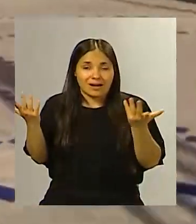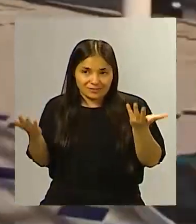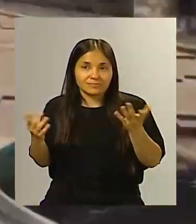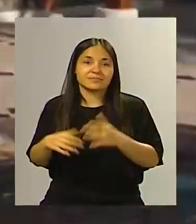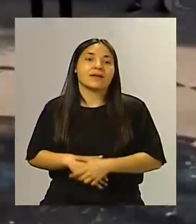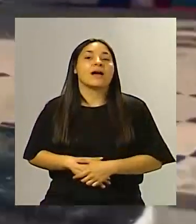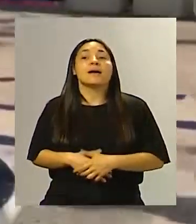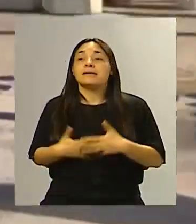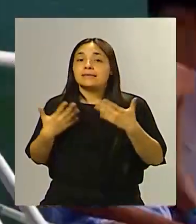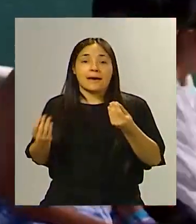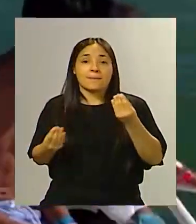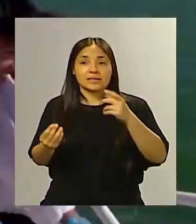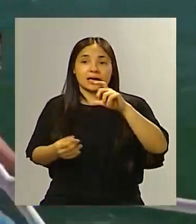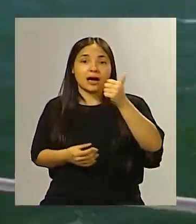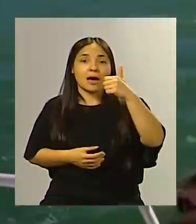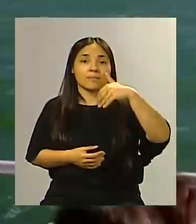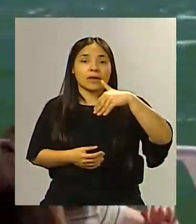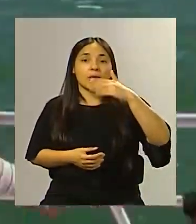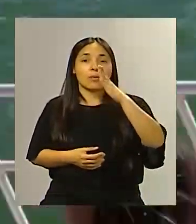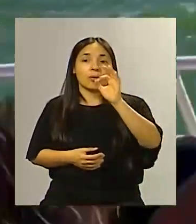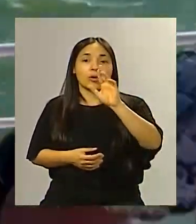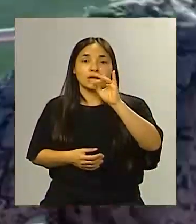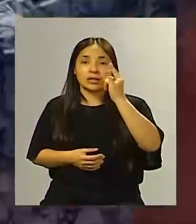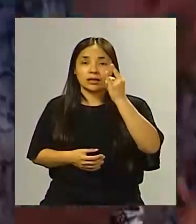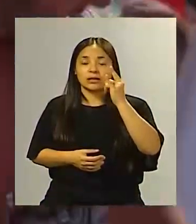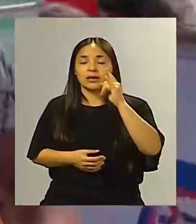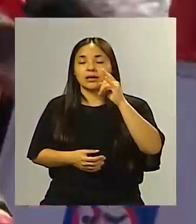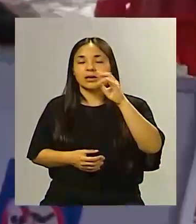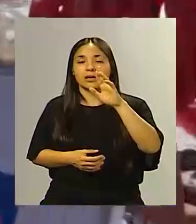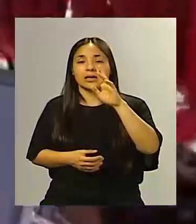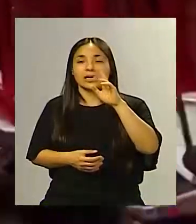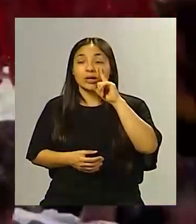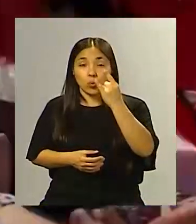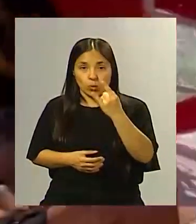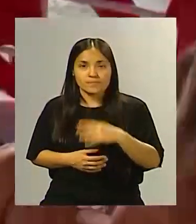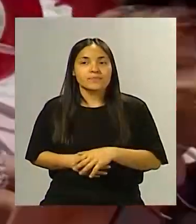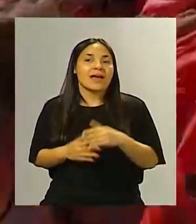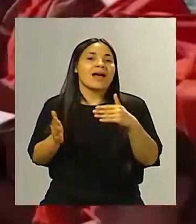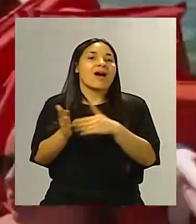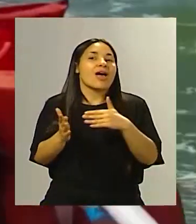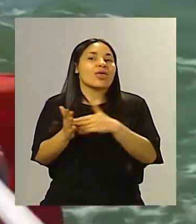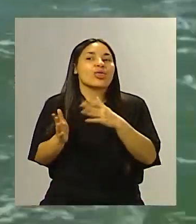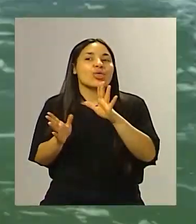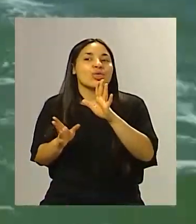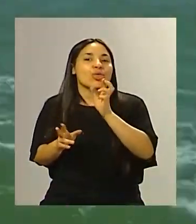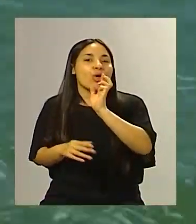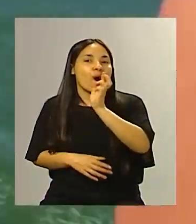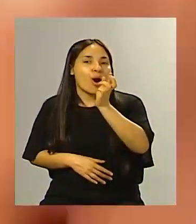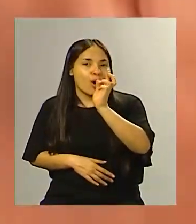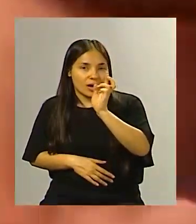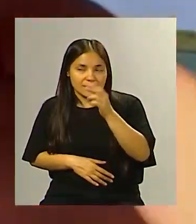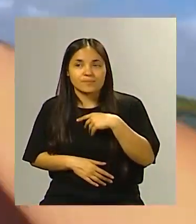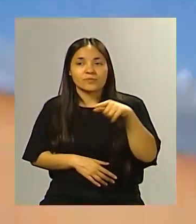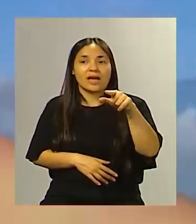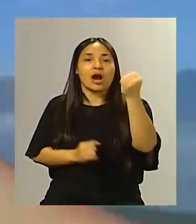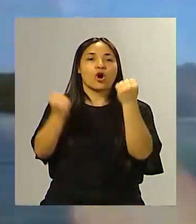pasa con Camboriú puntualmente? Que si bien depende del dólar, ellos tienen una economía un poco más